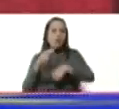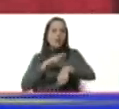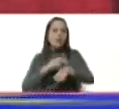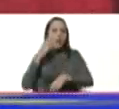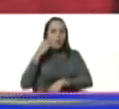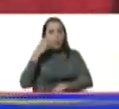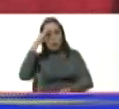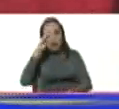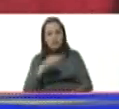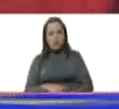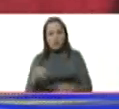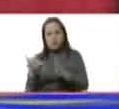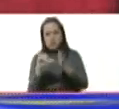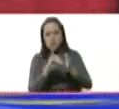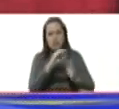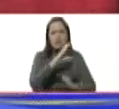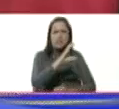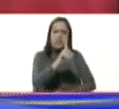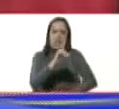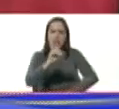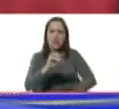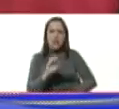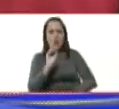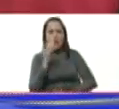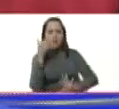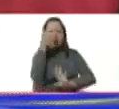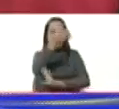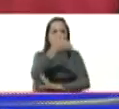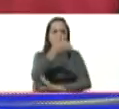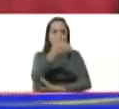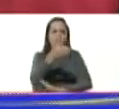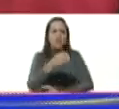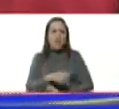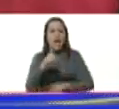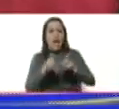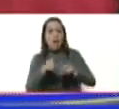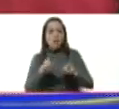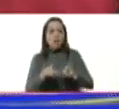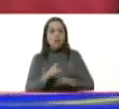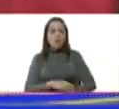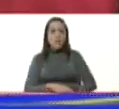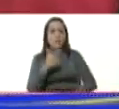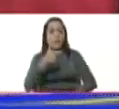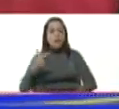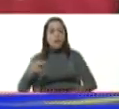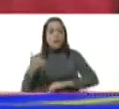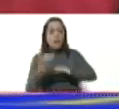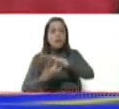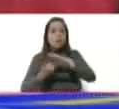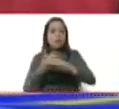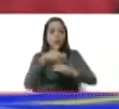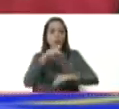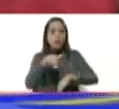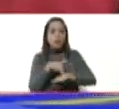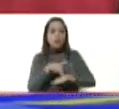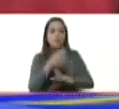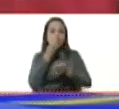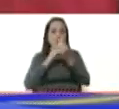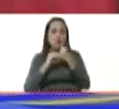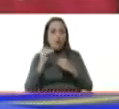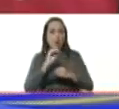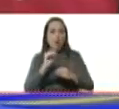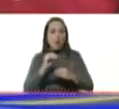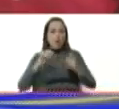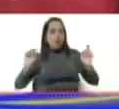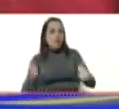lugar cerca del CDI, o va una educadora nutricional del Instituto Nacional de Nutrición. Correcto. O la misma promotora prepara sus láminas